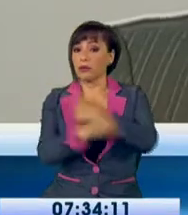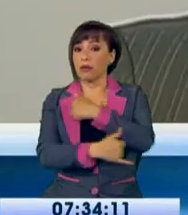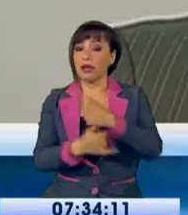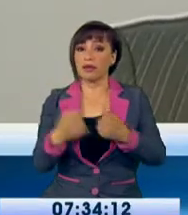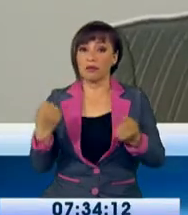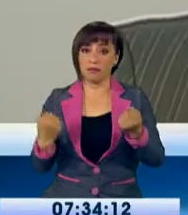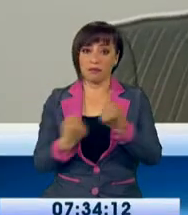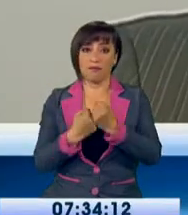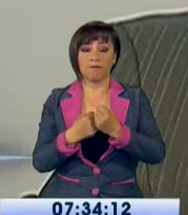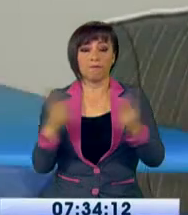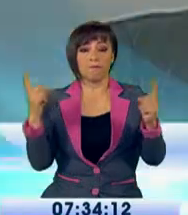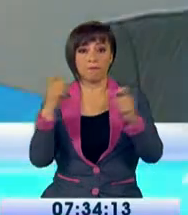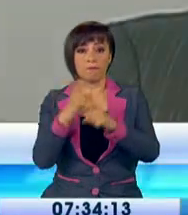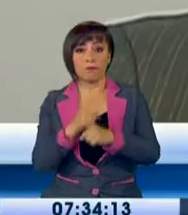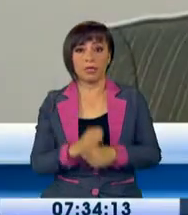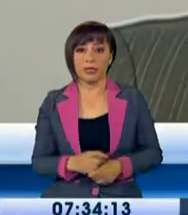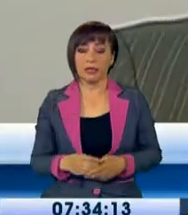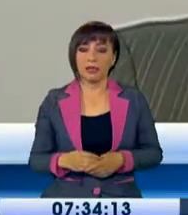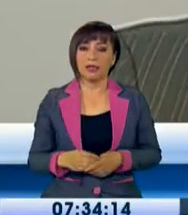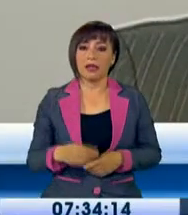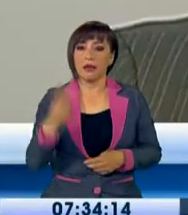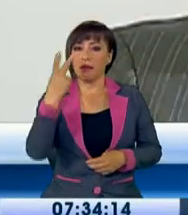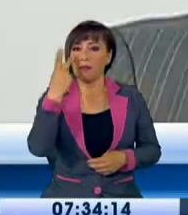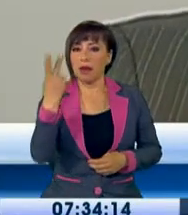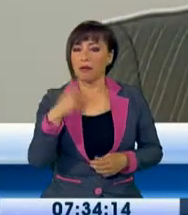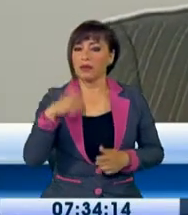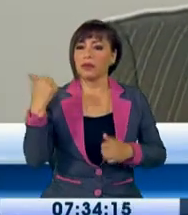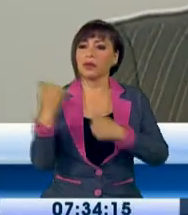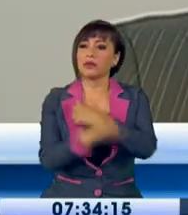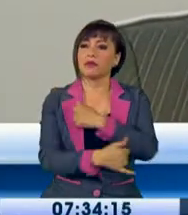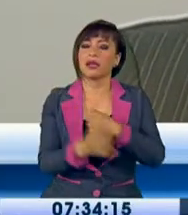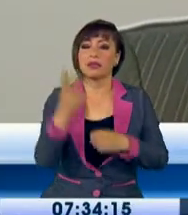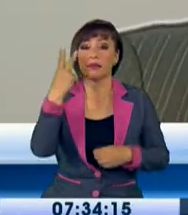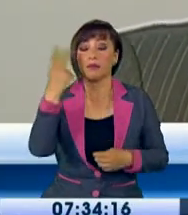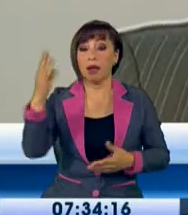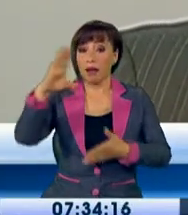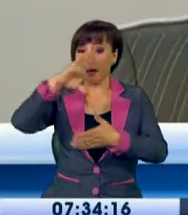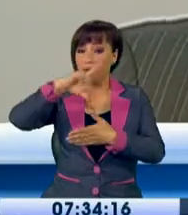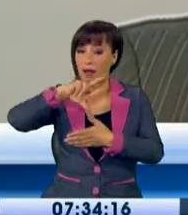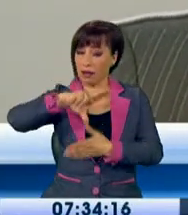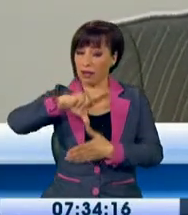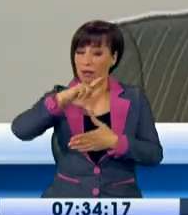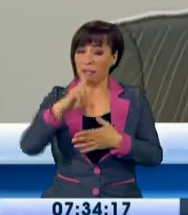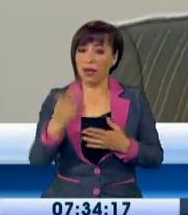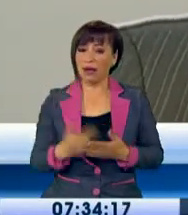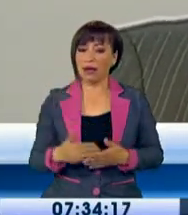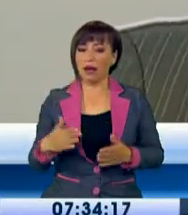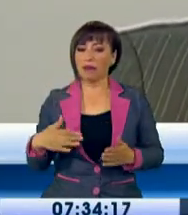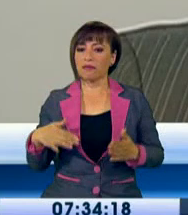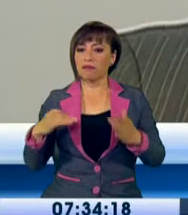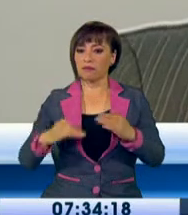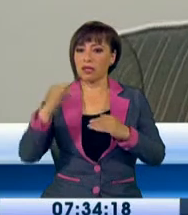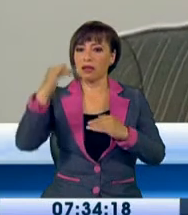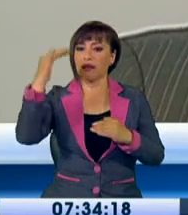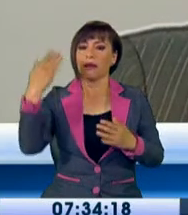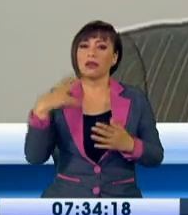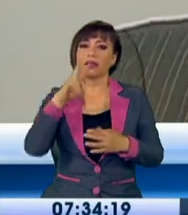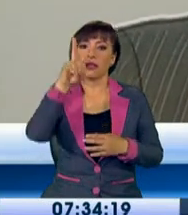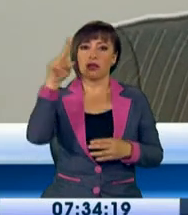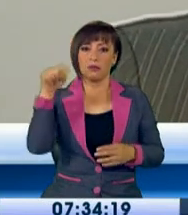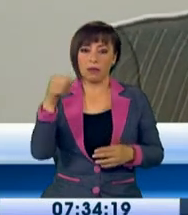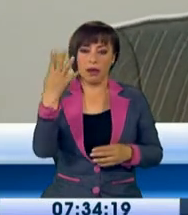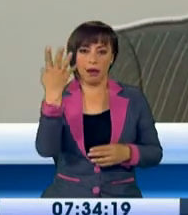Fondo Monetario Internacional revisó la cifra de crecimiento de América Latina, la que había dado para el 2015. En abril